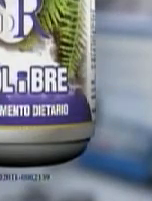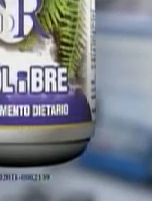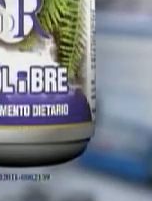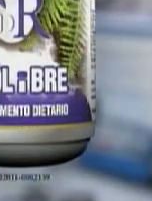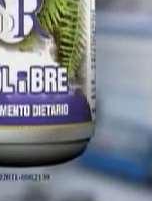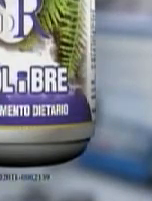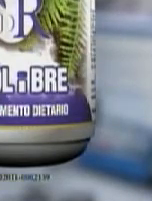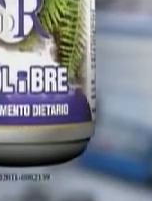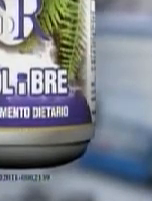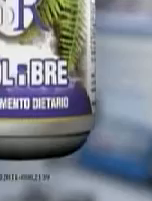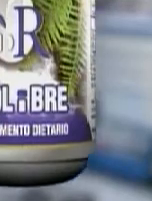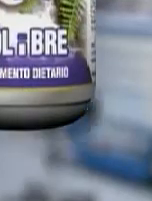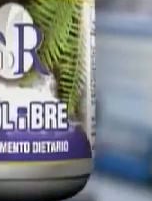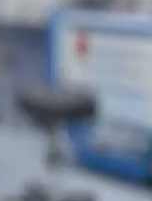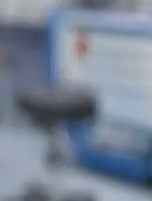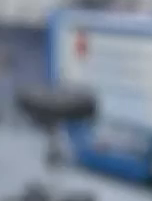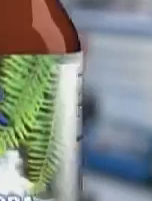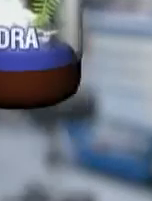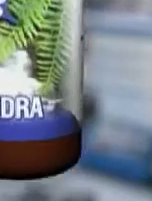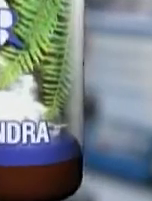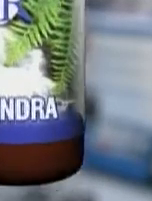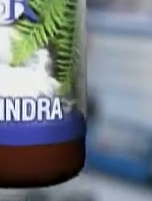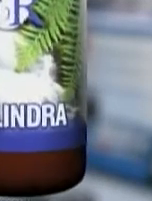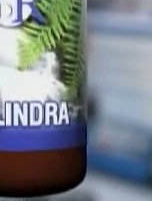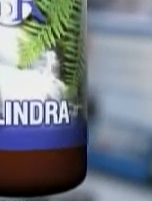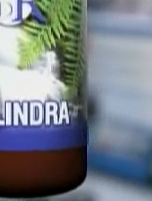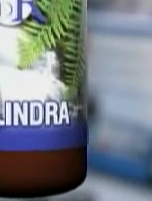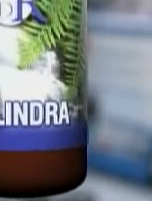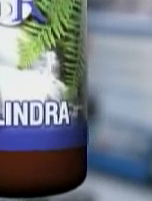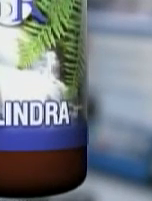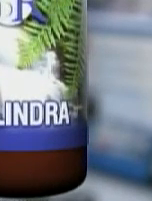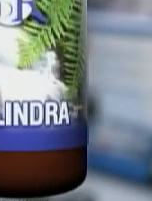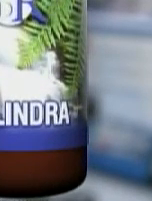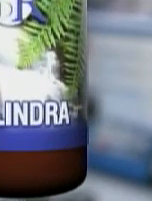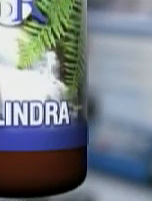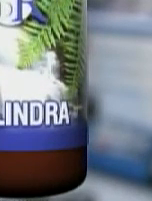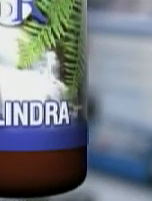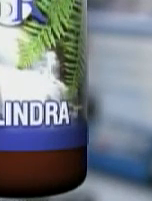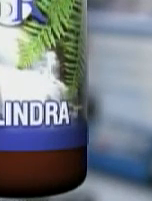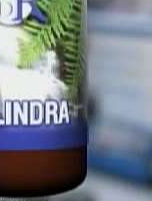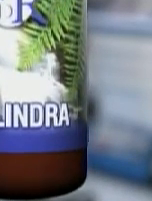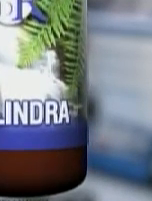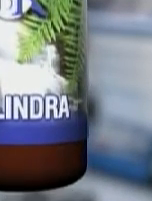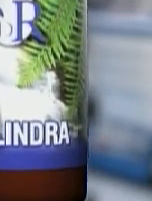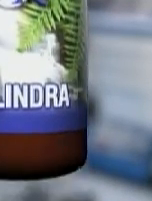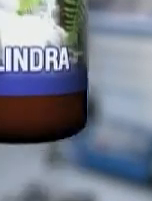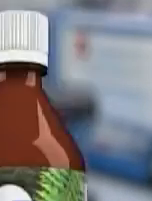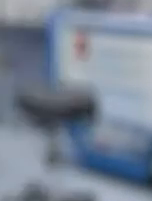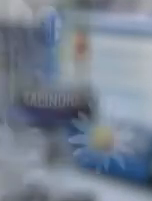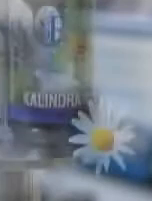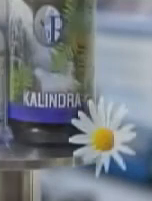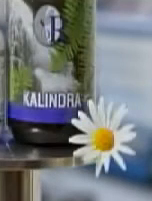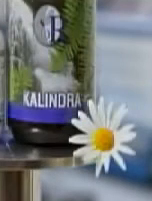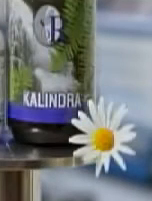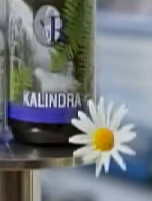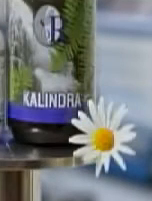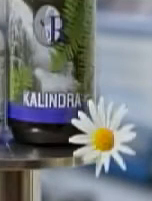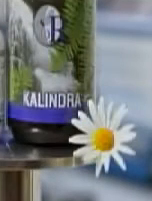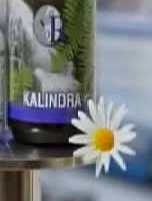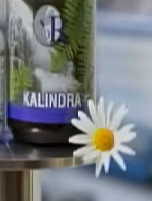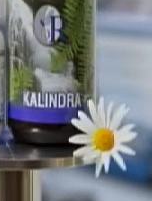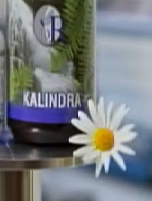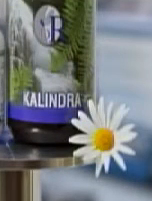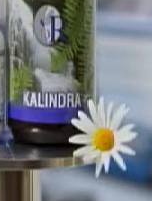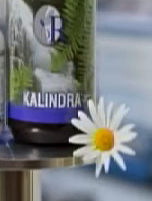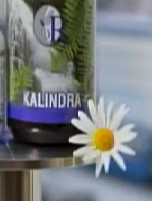pylori, mejorando la acidez gástrica. Calindra cicatriza y desinflama el sistema digestivo, calmando el dolor. Porque la enfermedad